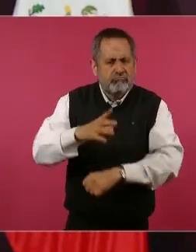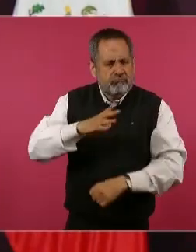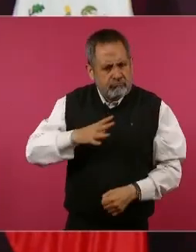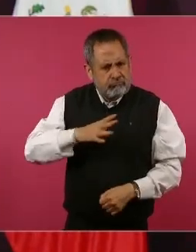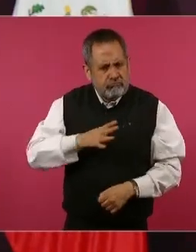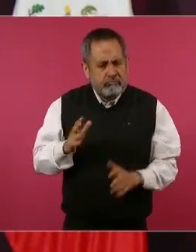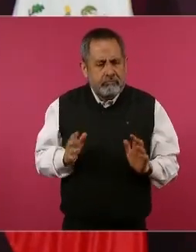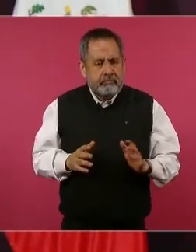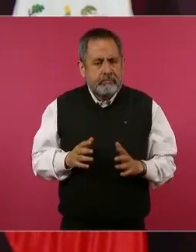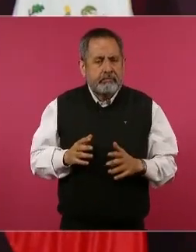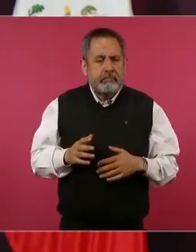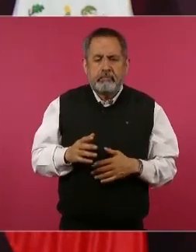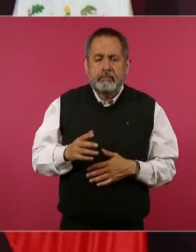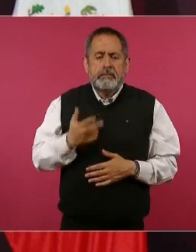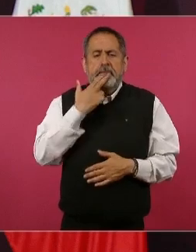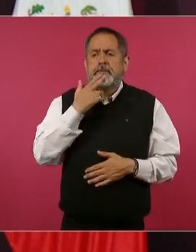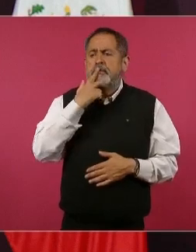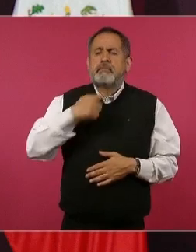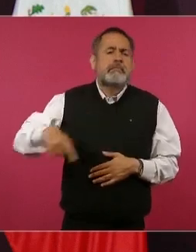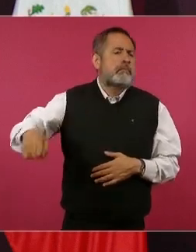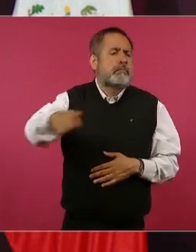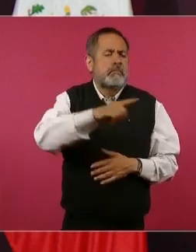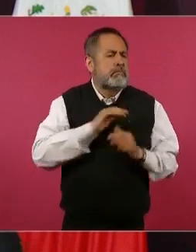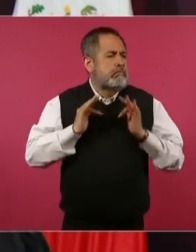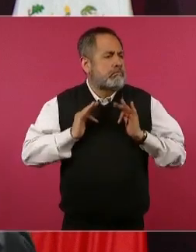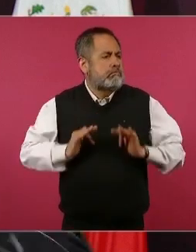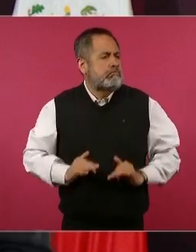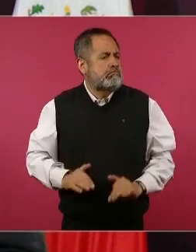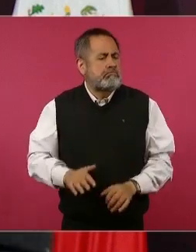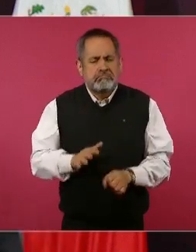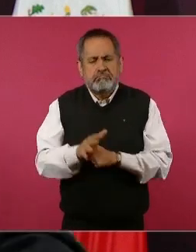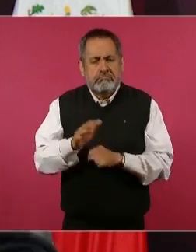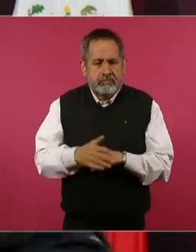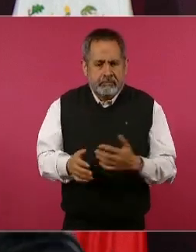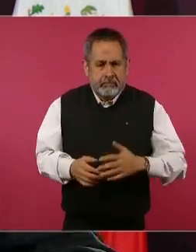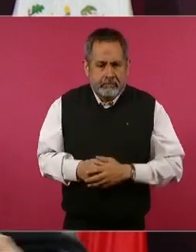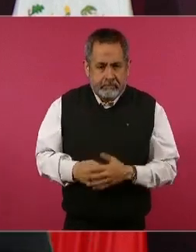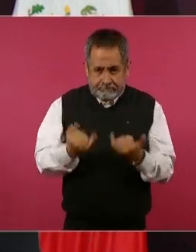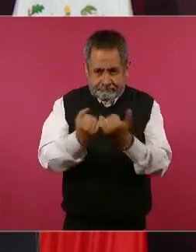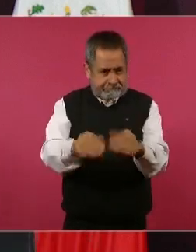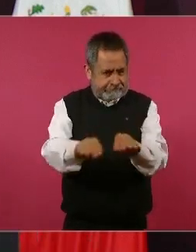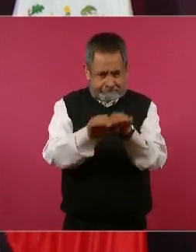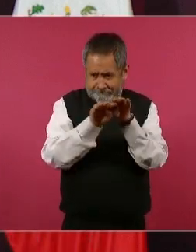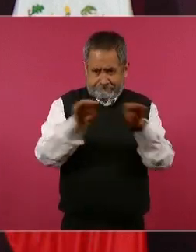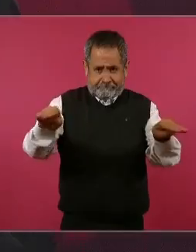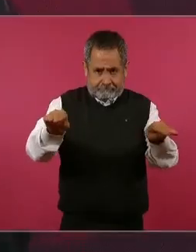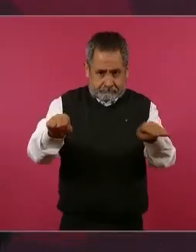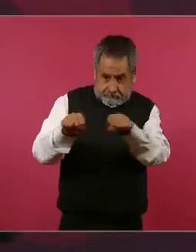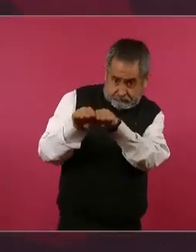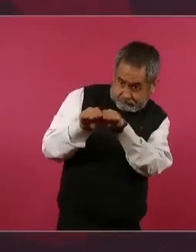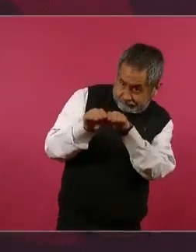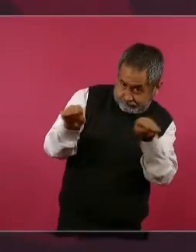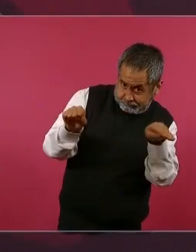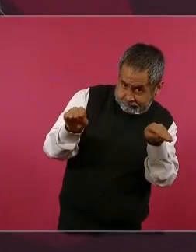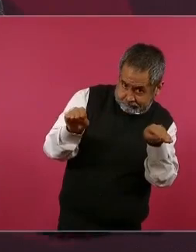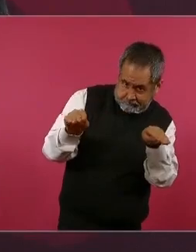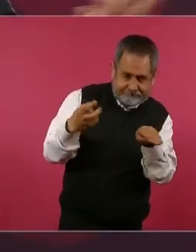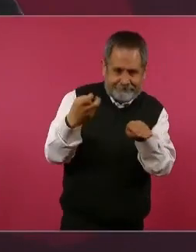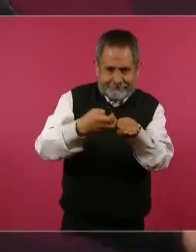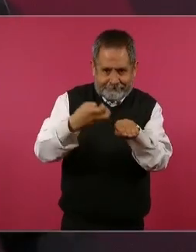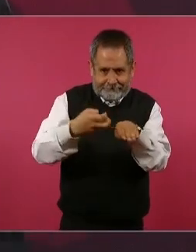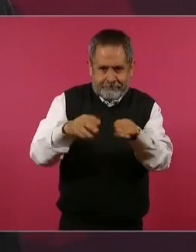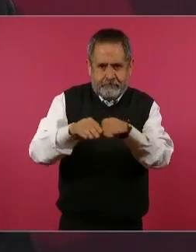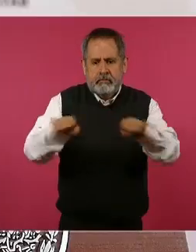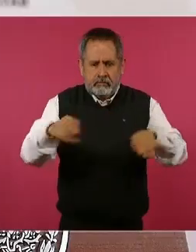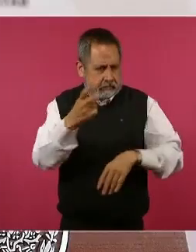Y eso es una garantía para todos. Siempre se habla, piso parejo. Pues sí, eso